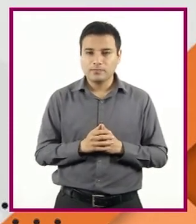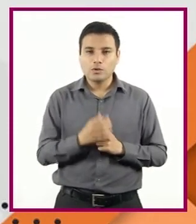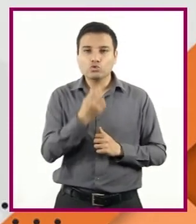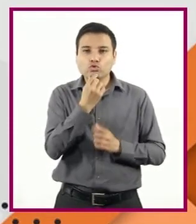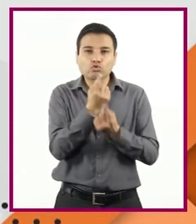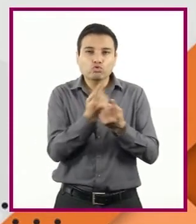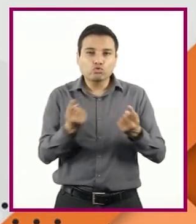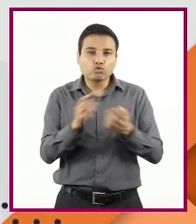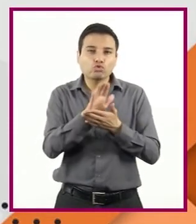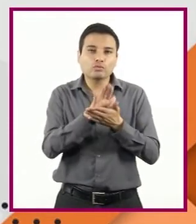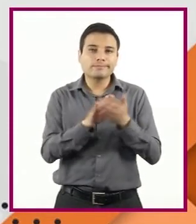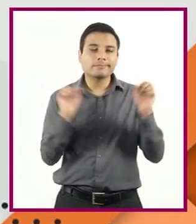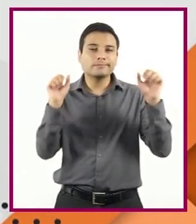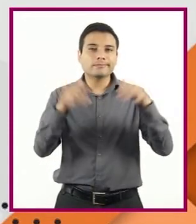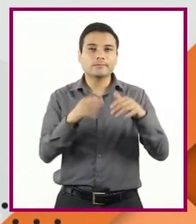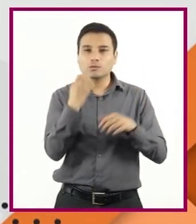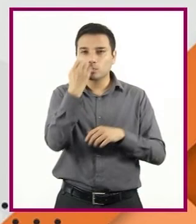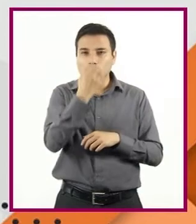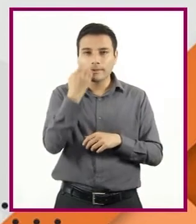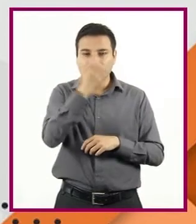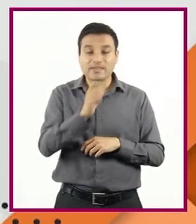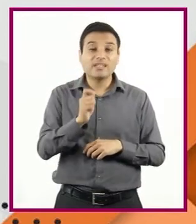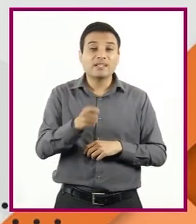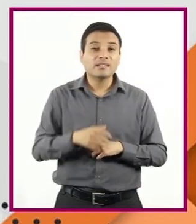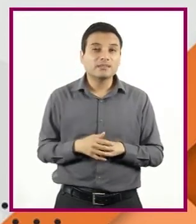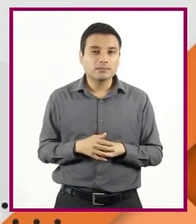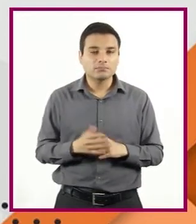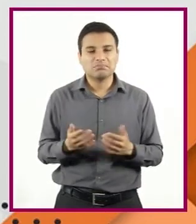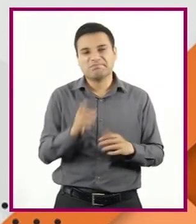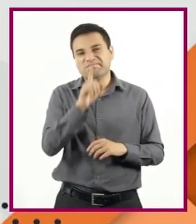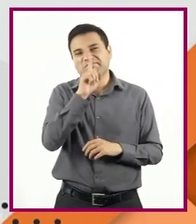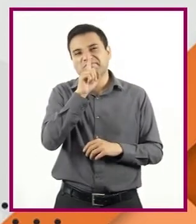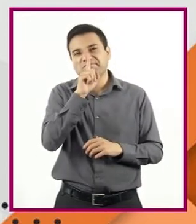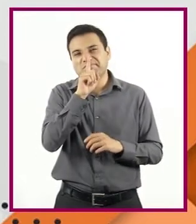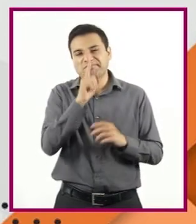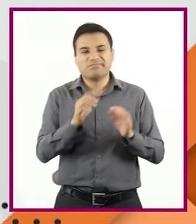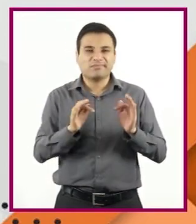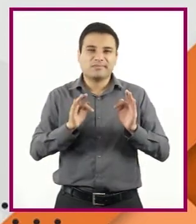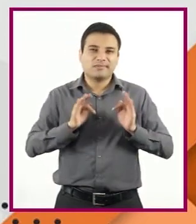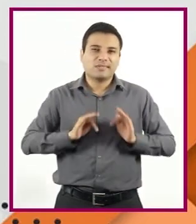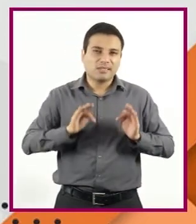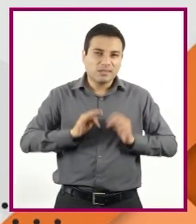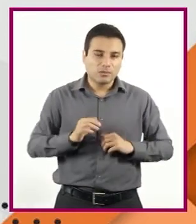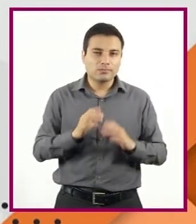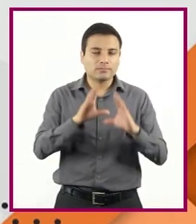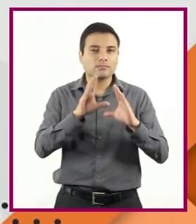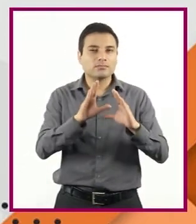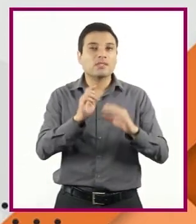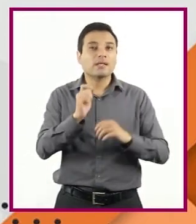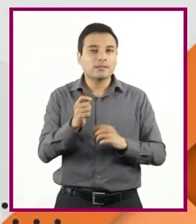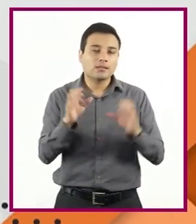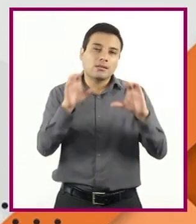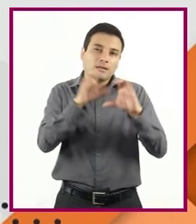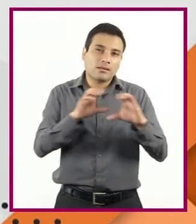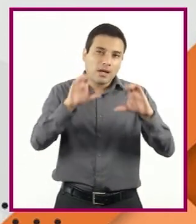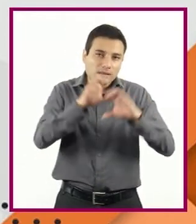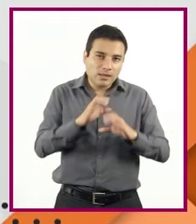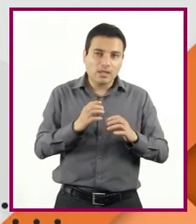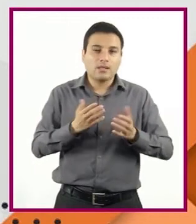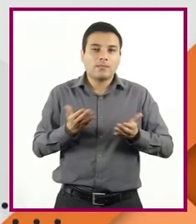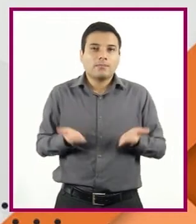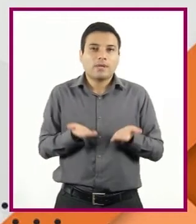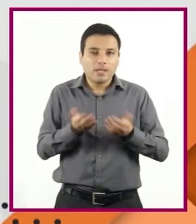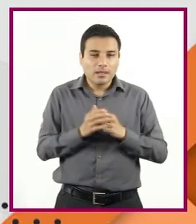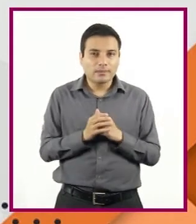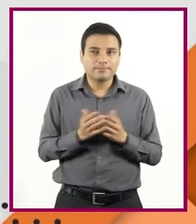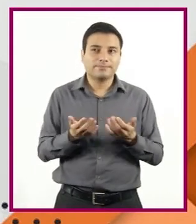el Telpochcali era una institución menos rigurosa, pues en ella se les enseñaba a cantar, a danzar,